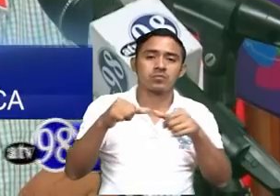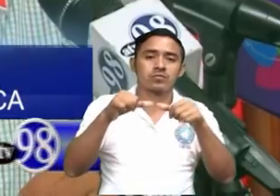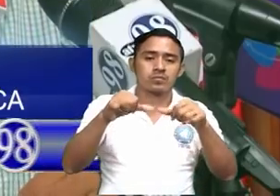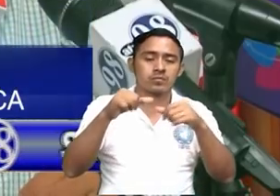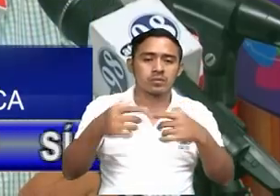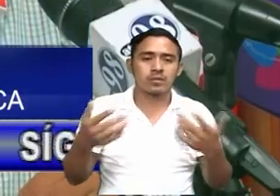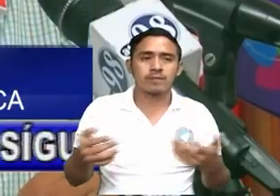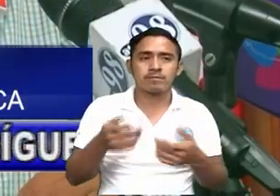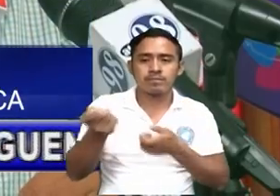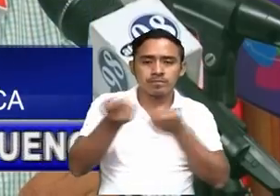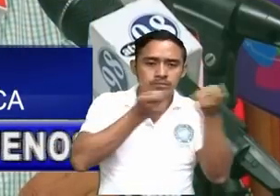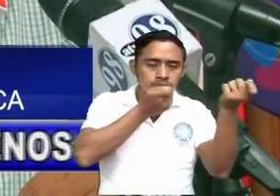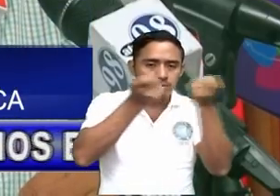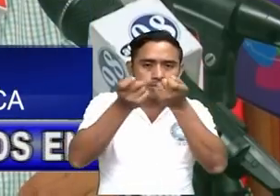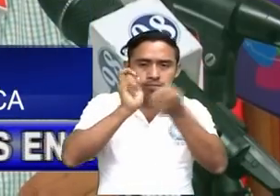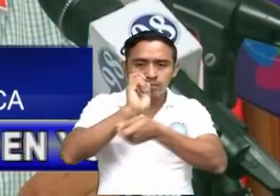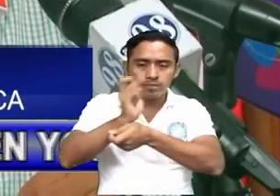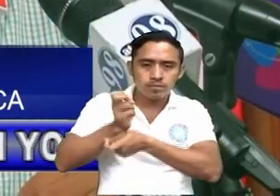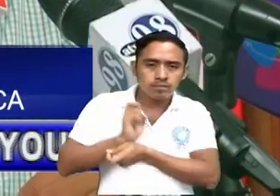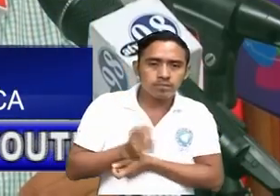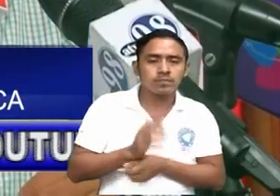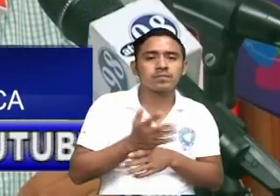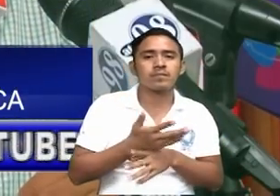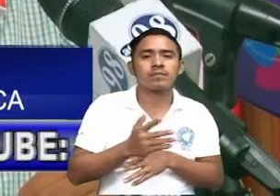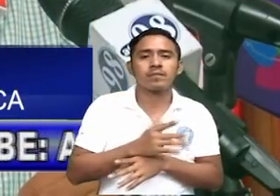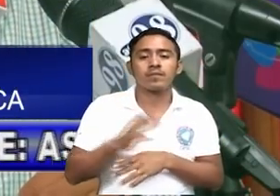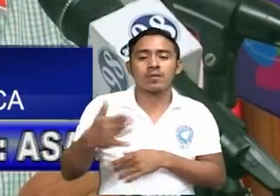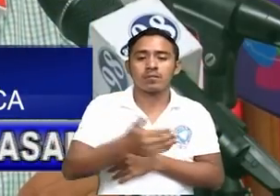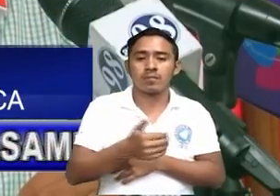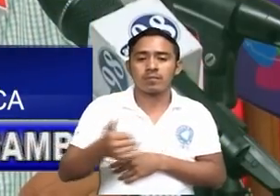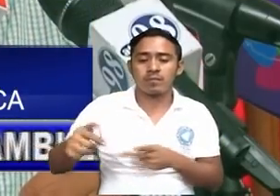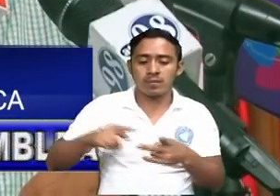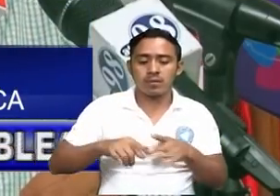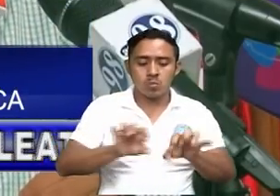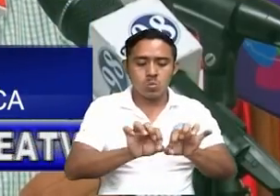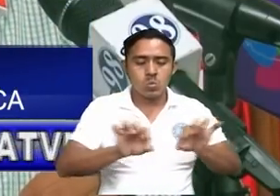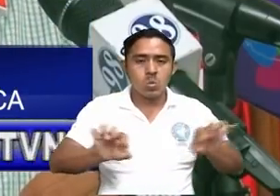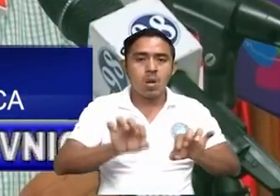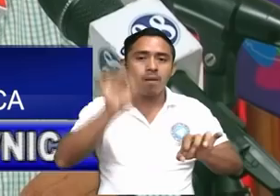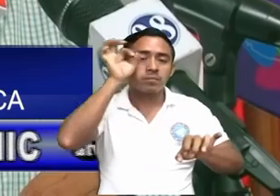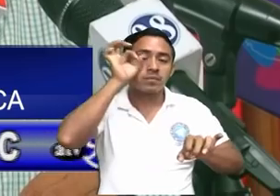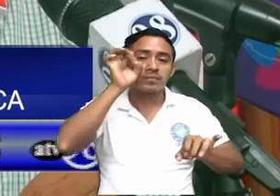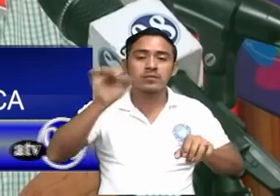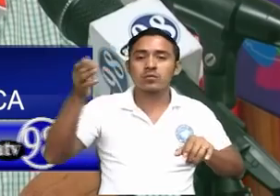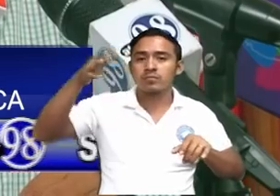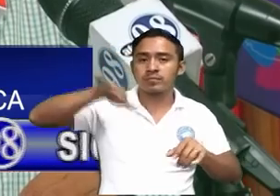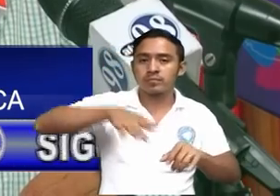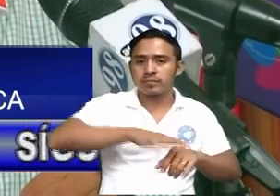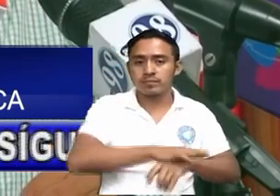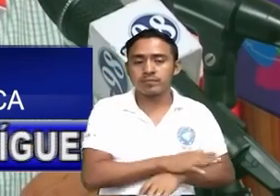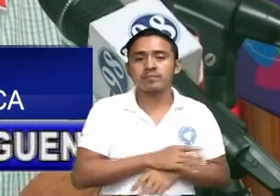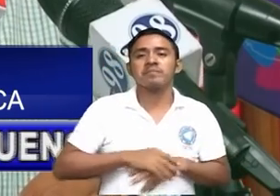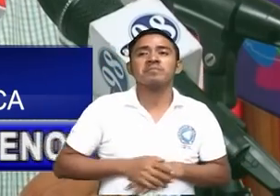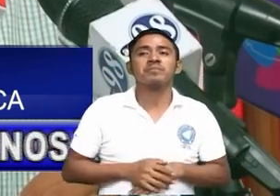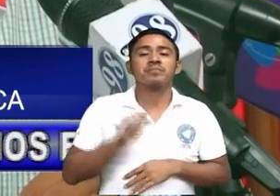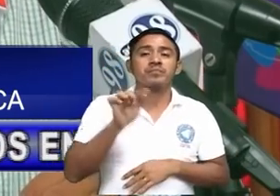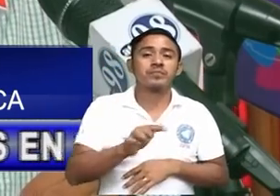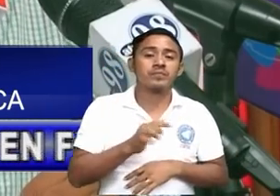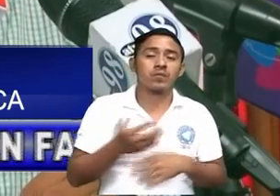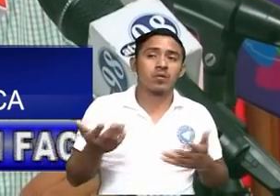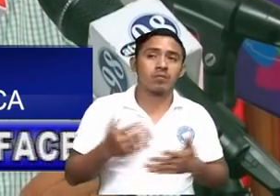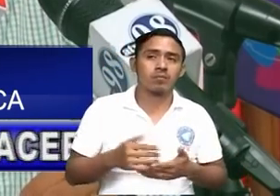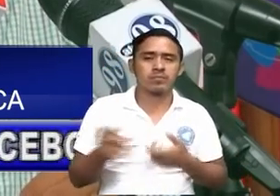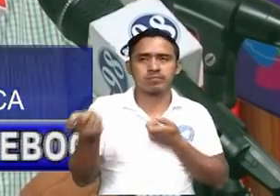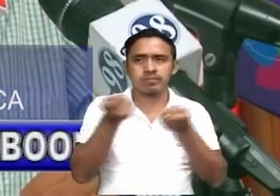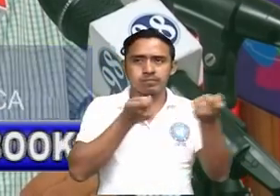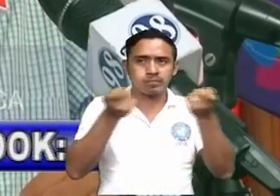con el monitoreo, vigilancia y control para los recursos de la langosta y el pepino del Mar Caribe. Este monitoreo lo hacemos con el